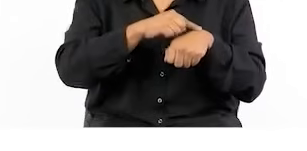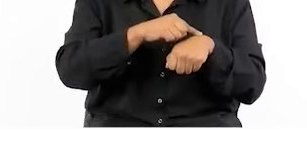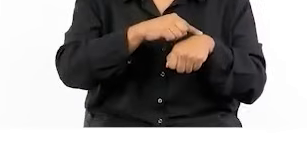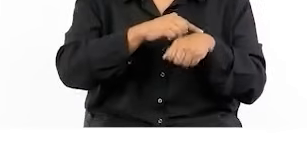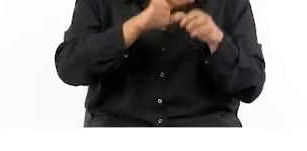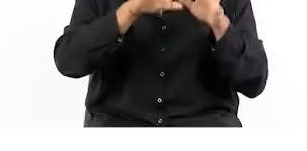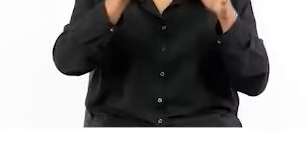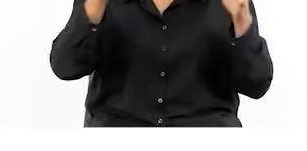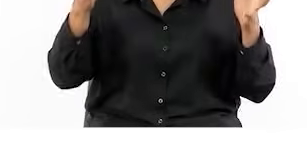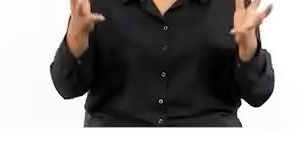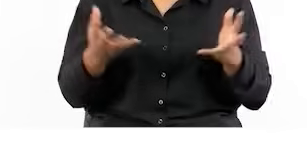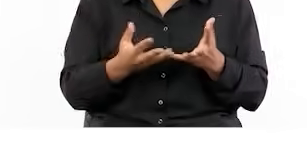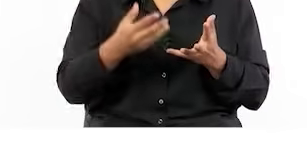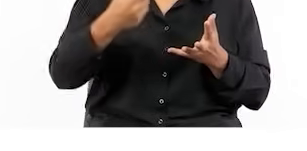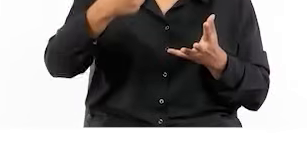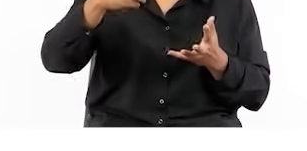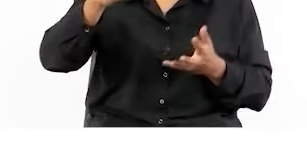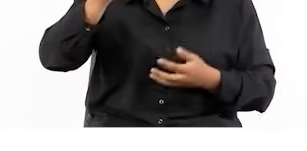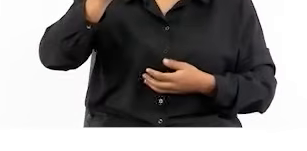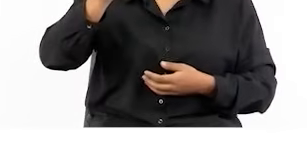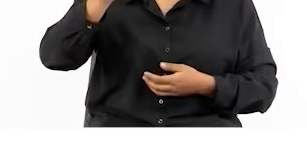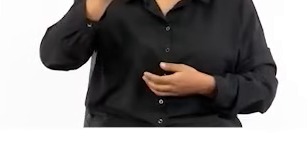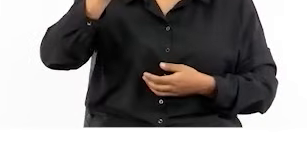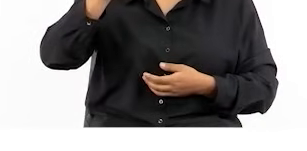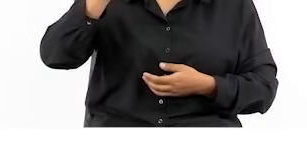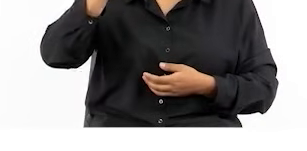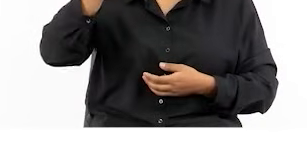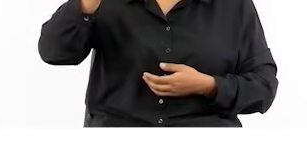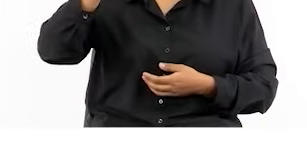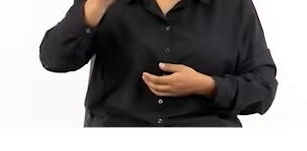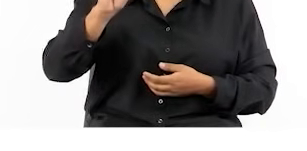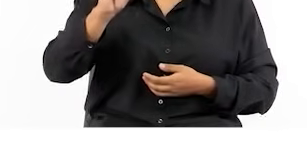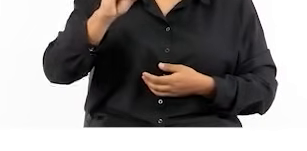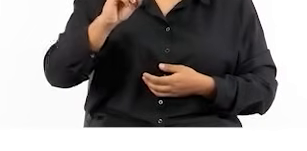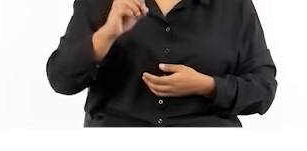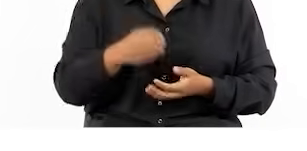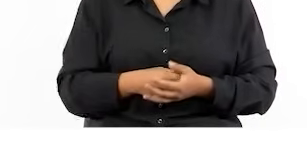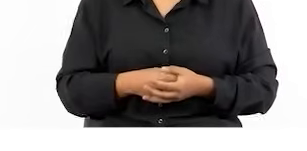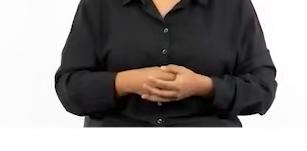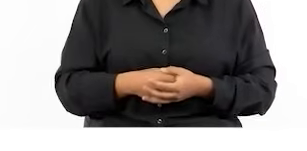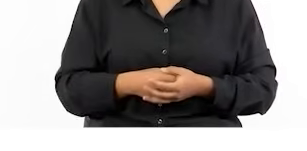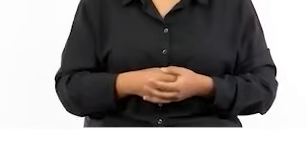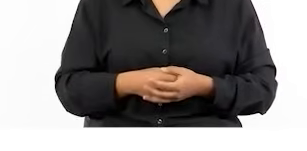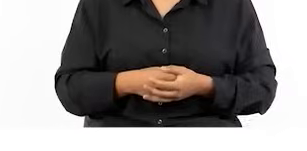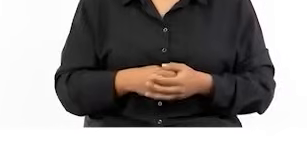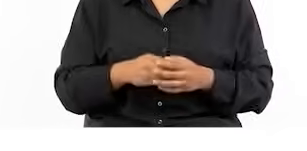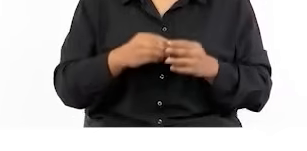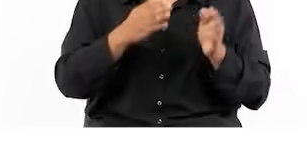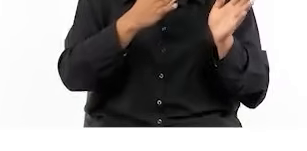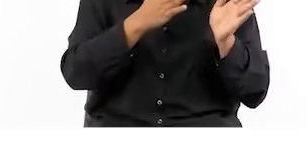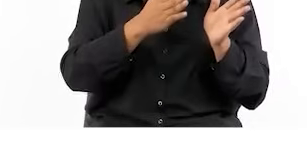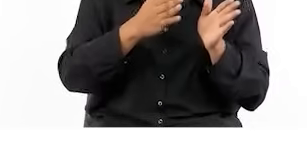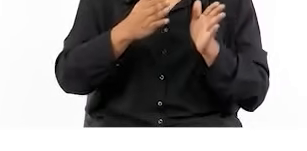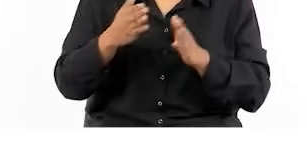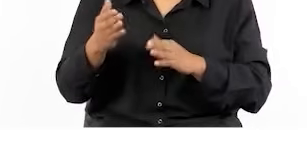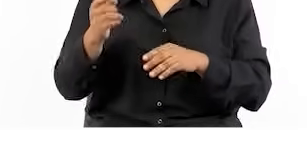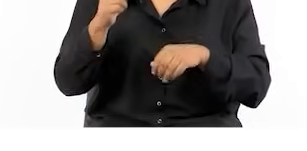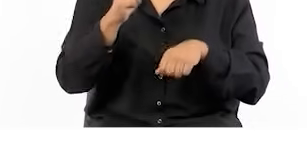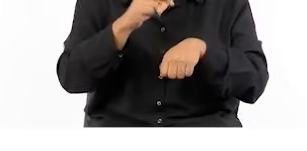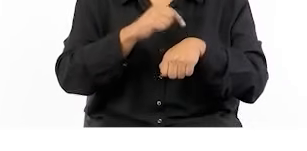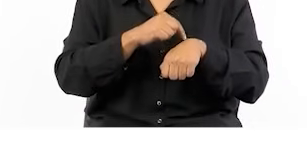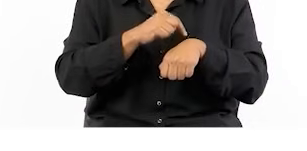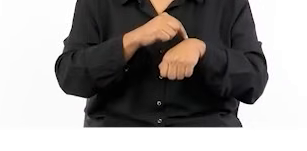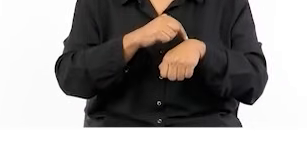la escala de tiempo geológica, que básicamente divide la historia de la Tierra en unidades que proporcionan